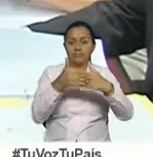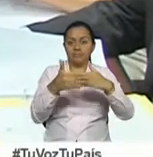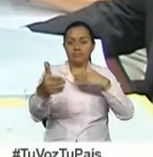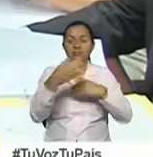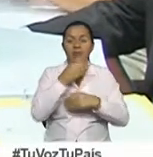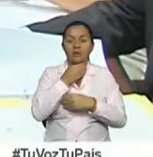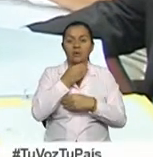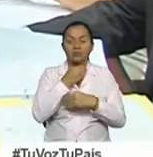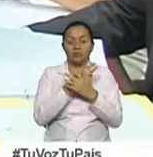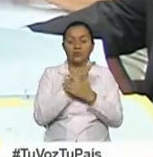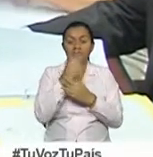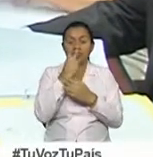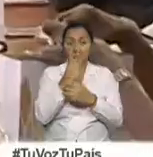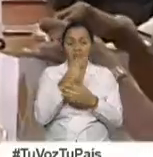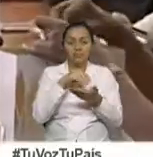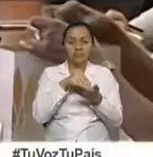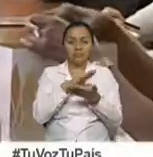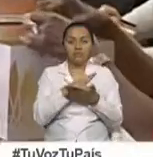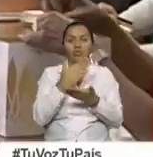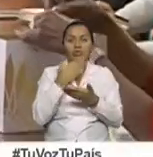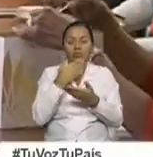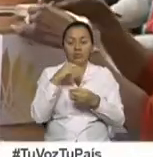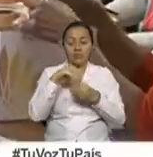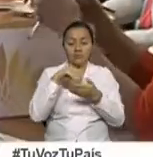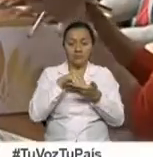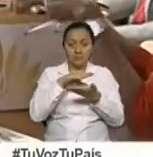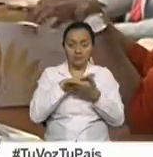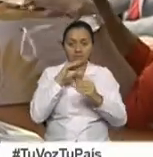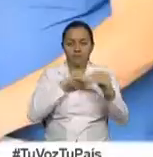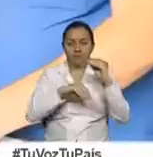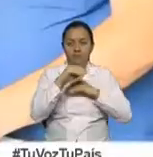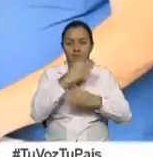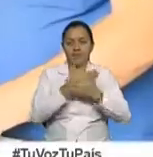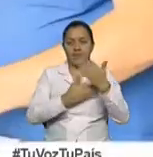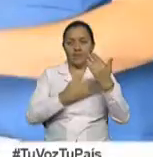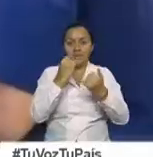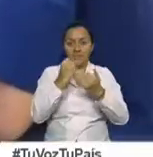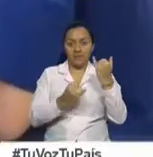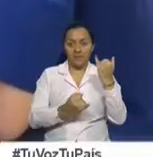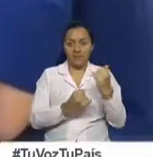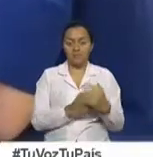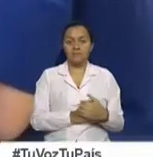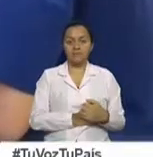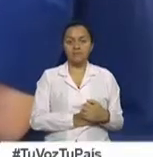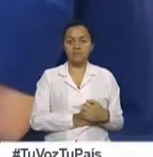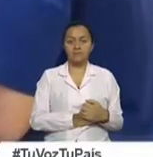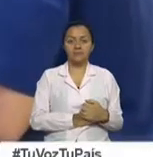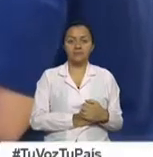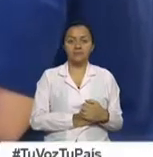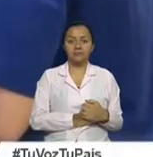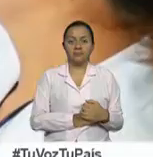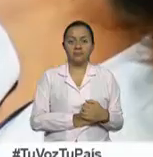agosto, para que sean consideradas en la elaboración del documento final. Luis Andrade, Noticiero